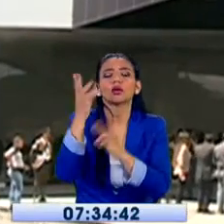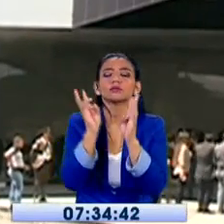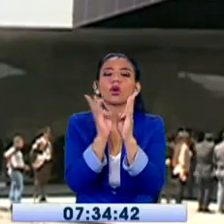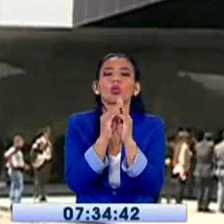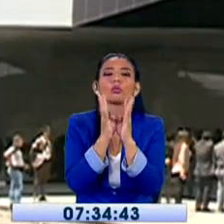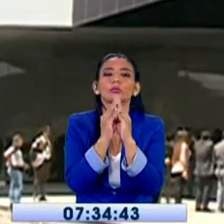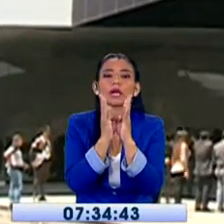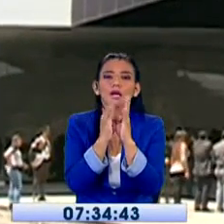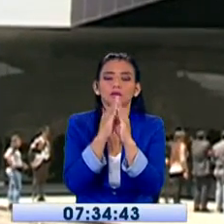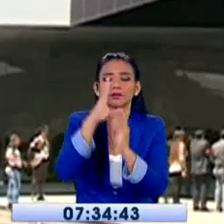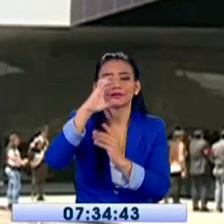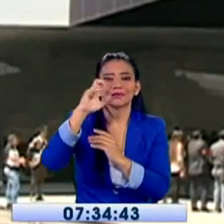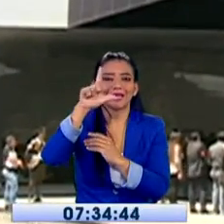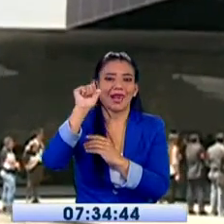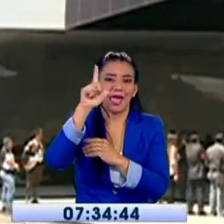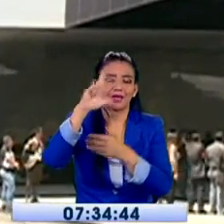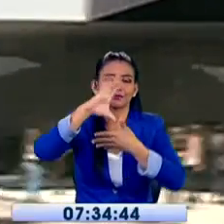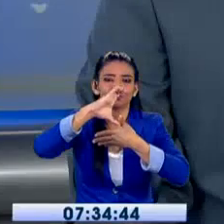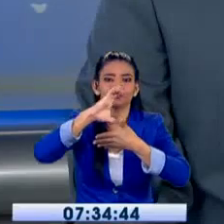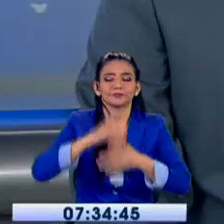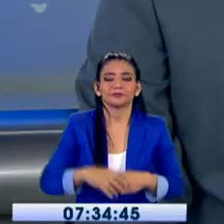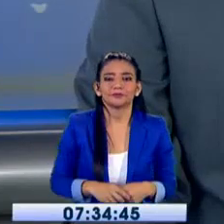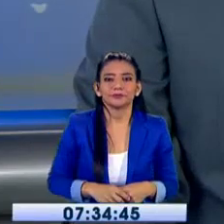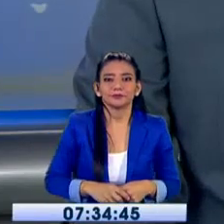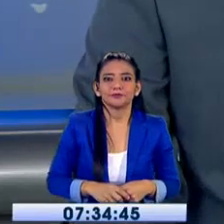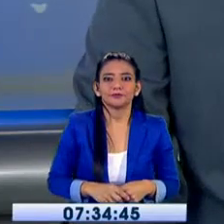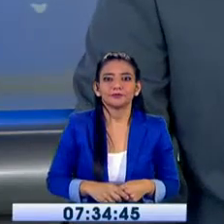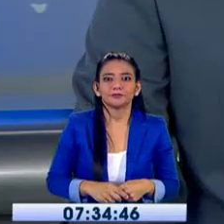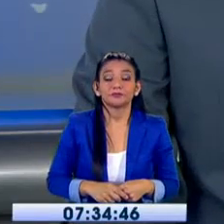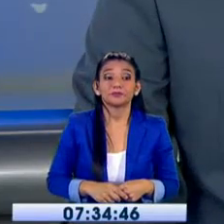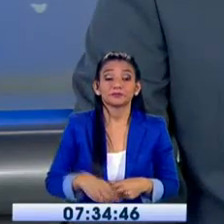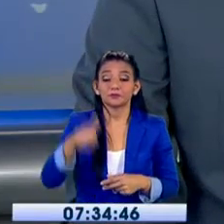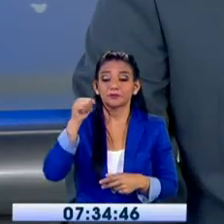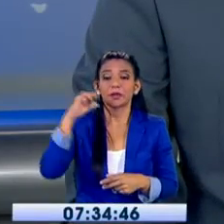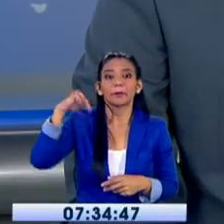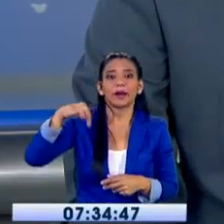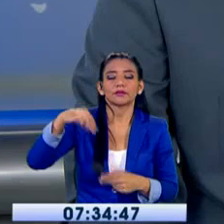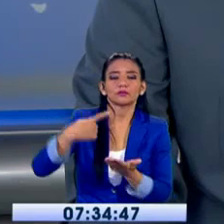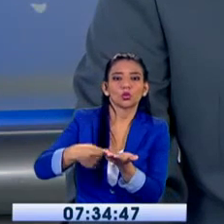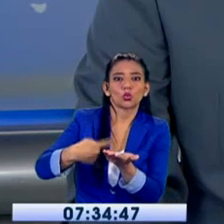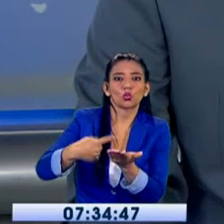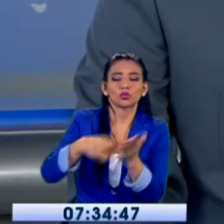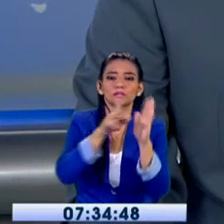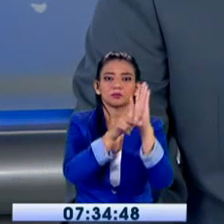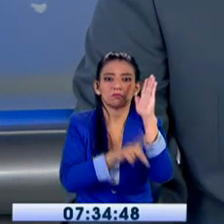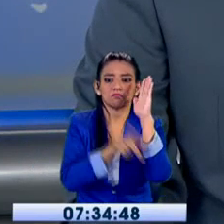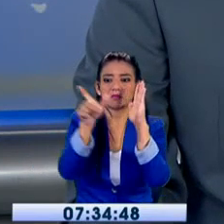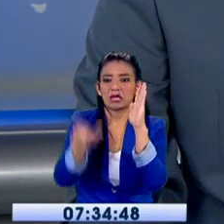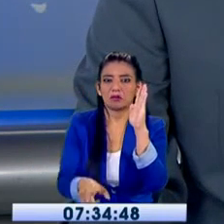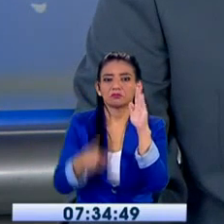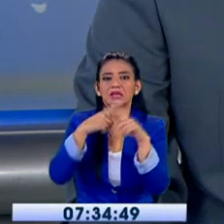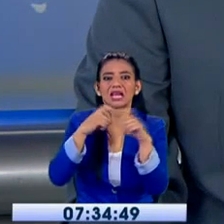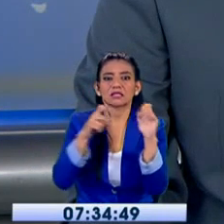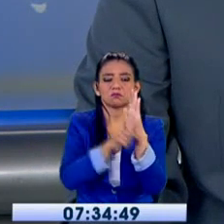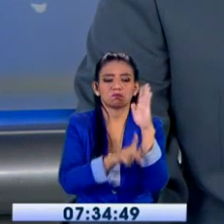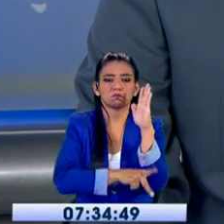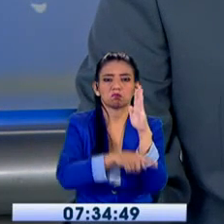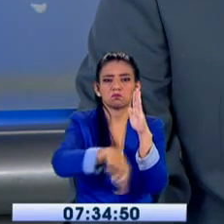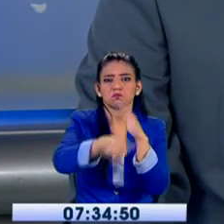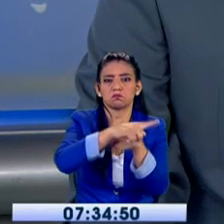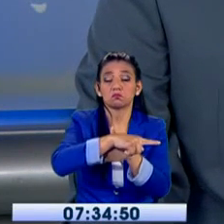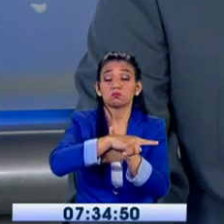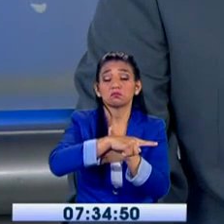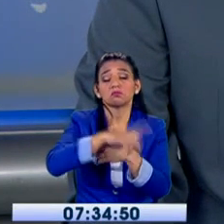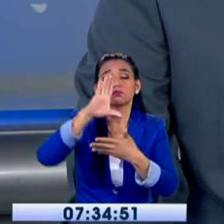CELAC. Informo Javier Gallo. Y este martes se llevó a cabo la reunión de parlamentarios y exparlamentarios de América Latina y el